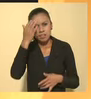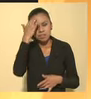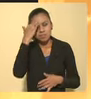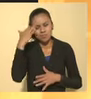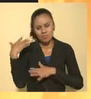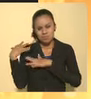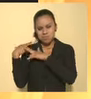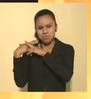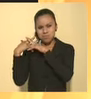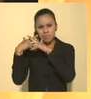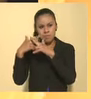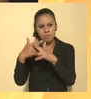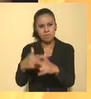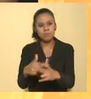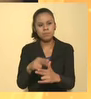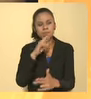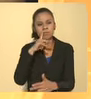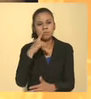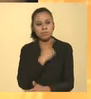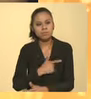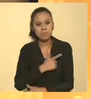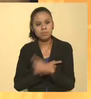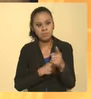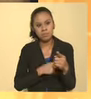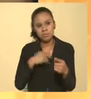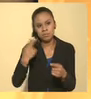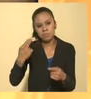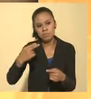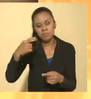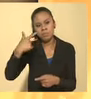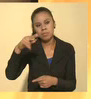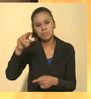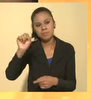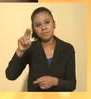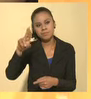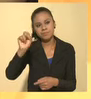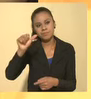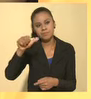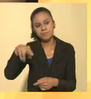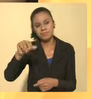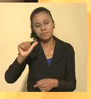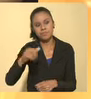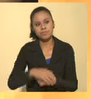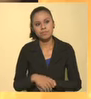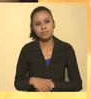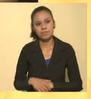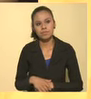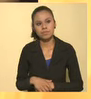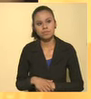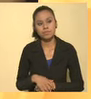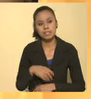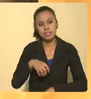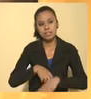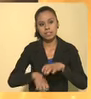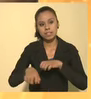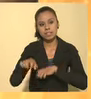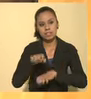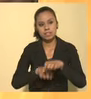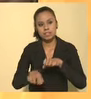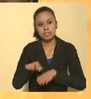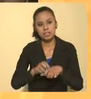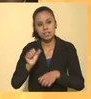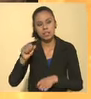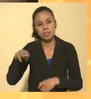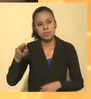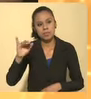trayectoria y mejor gusto. Ella es Susana Puente, socia fundadora de la empresa Ambienta.